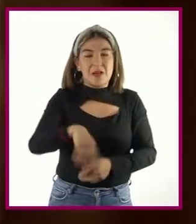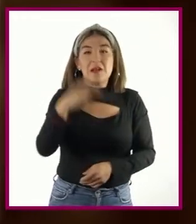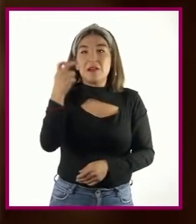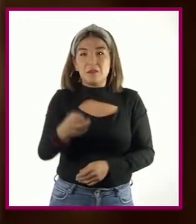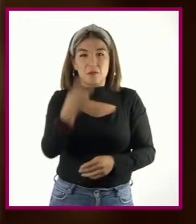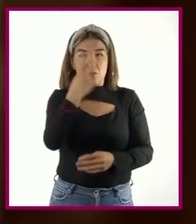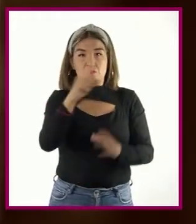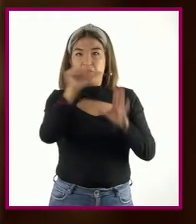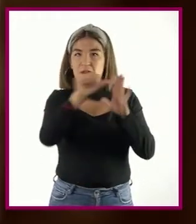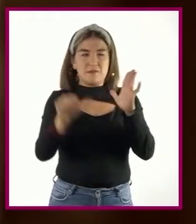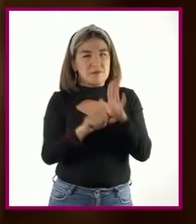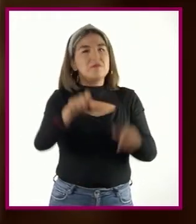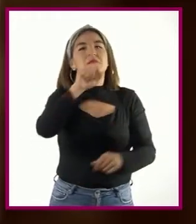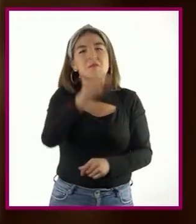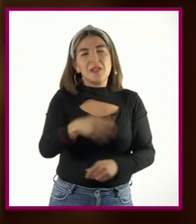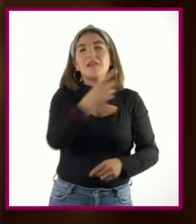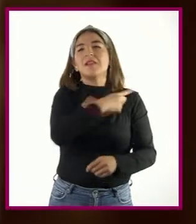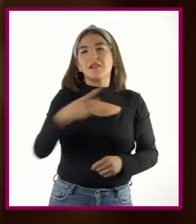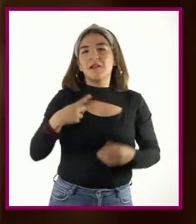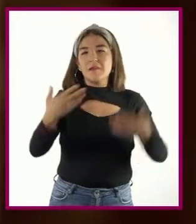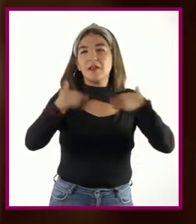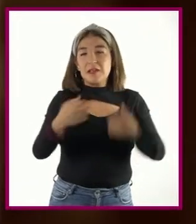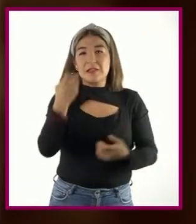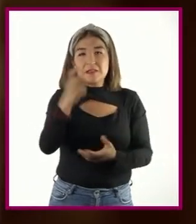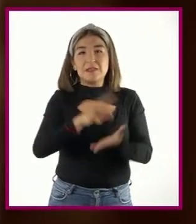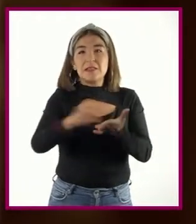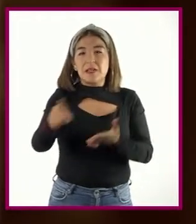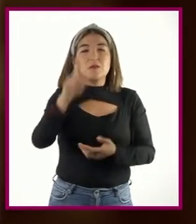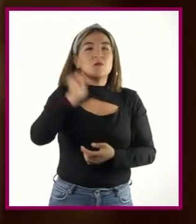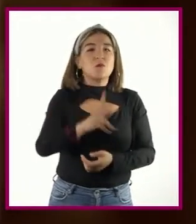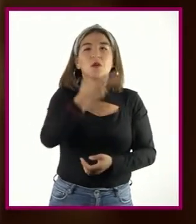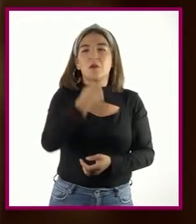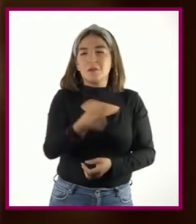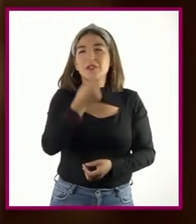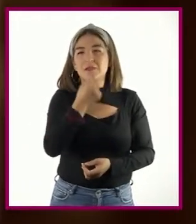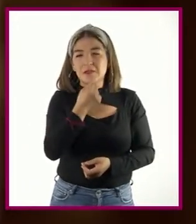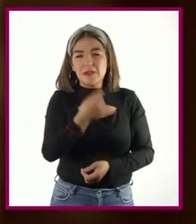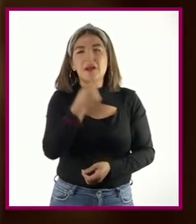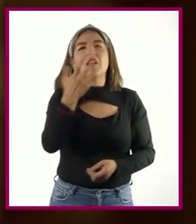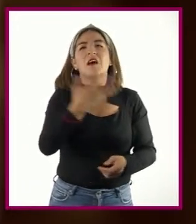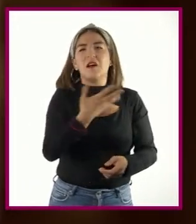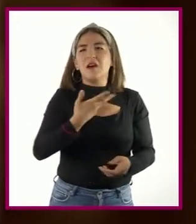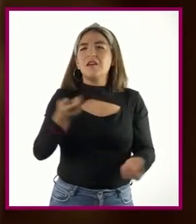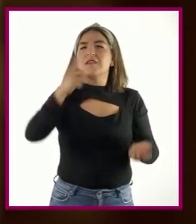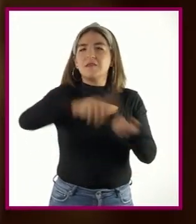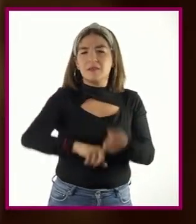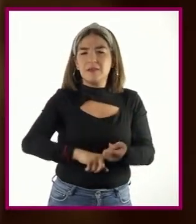dos artículos, sino debemos de entender que los derechos de las niñas, niños y adolescentes se encuentran